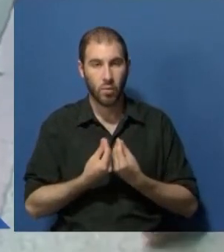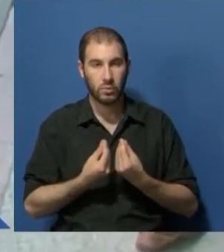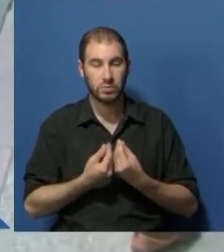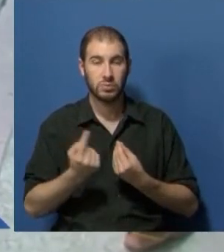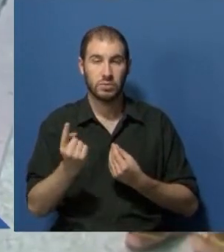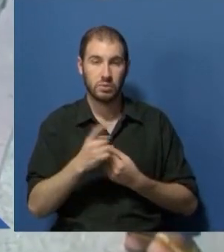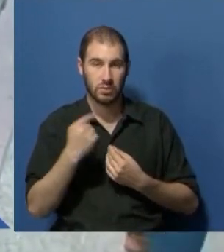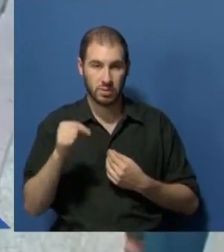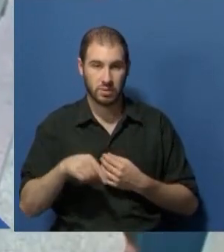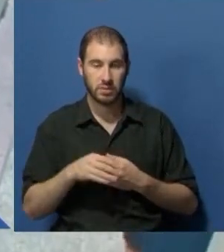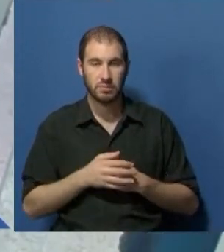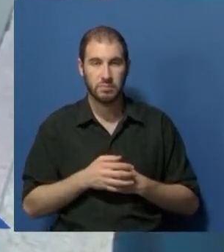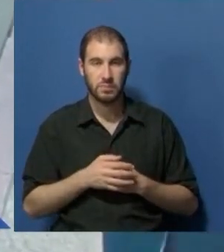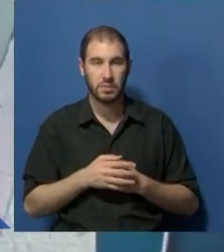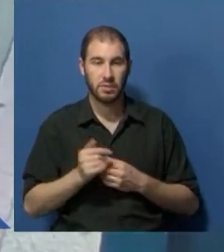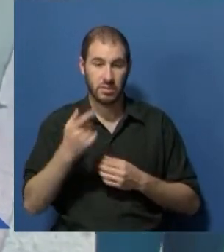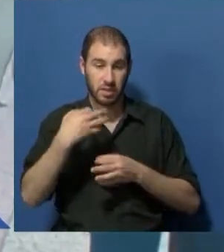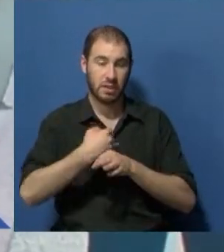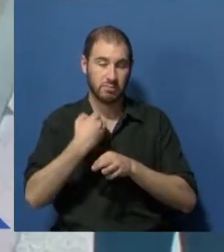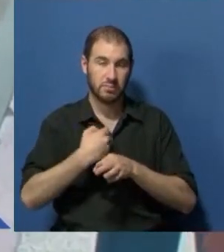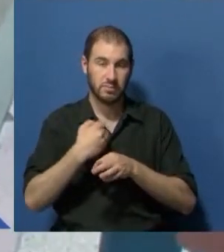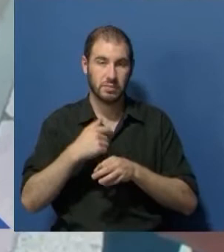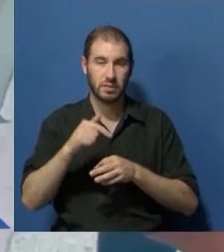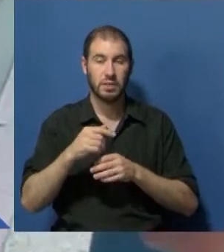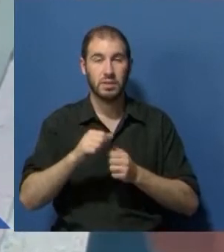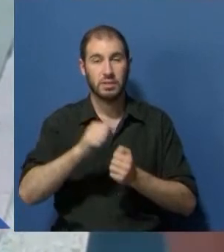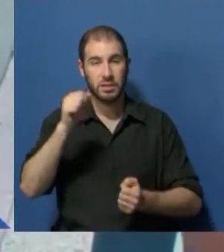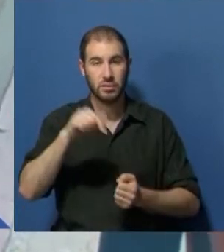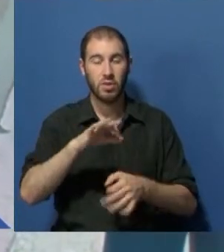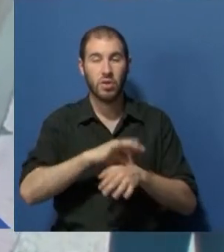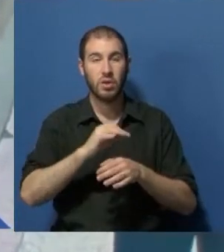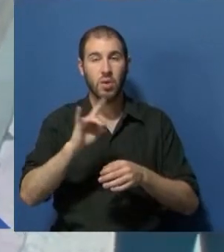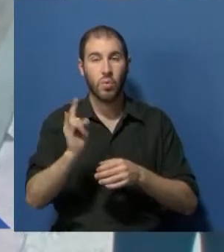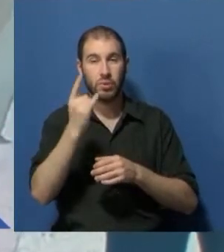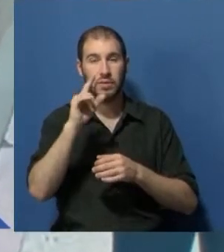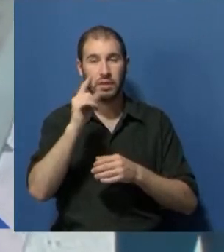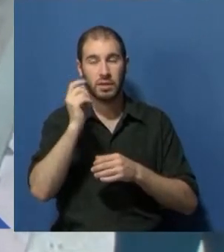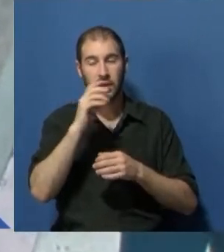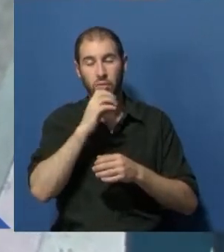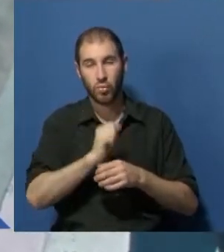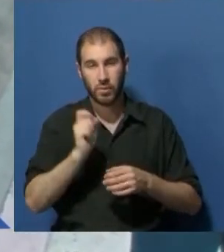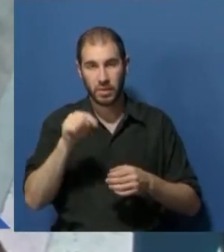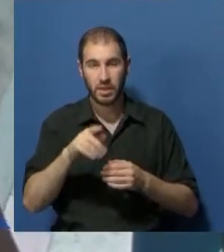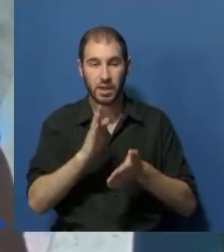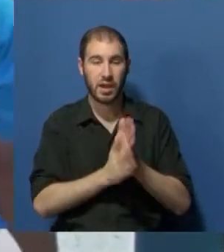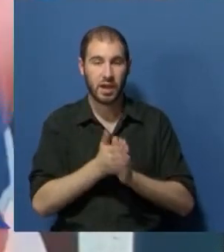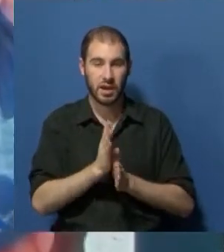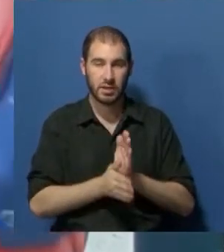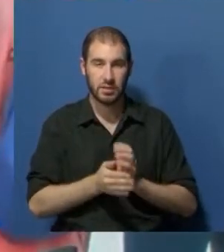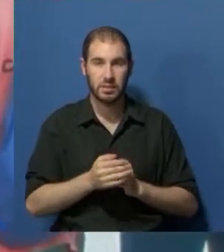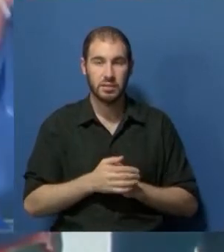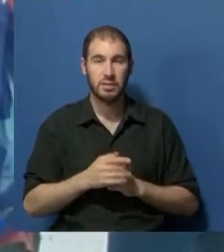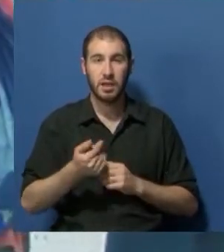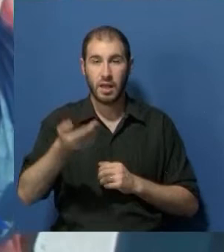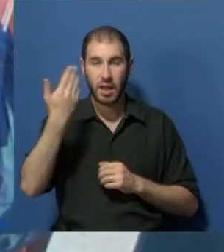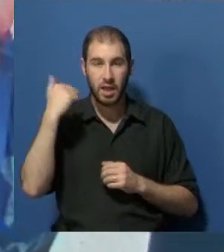nosotros hemos sido formados que han recibido sus doctorados en la Universidad de La Habana, en forma gratuita. Hubo una